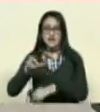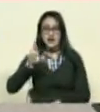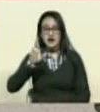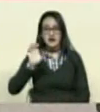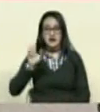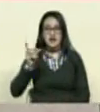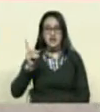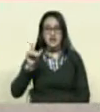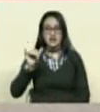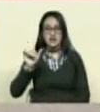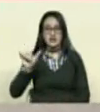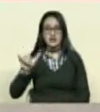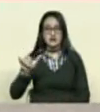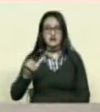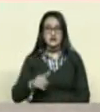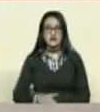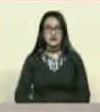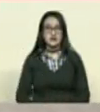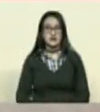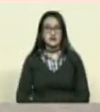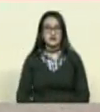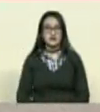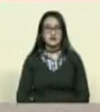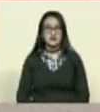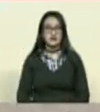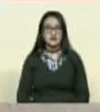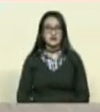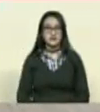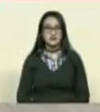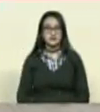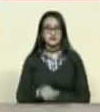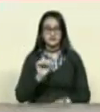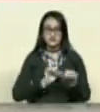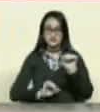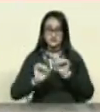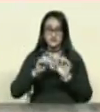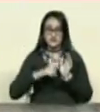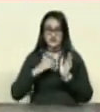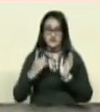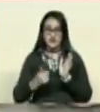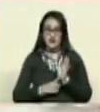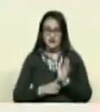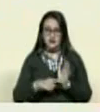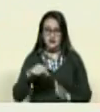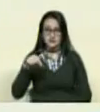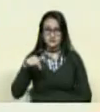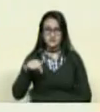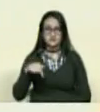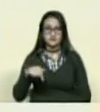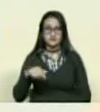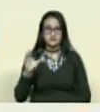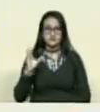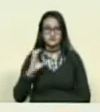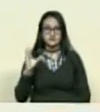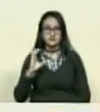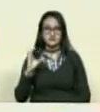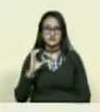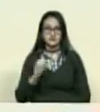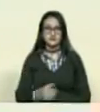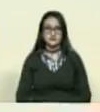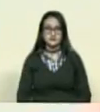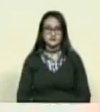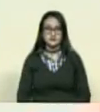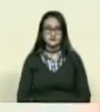general Rodríguez Cabello, jefe de la REDI de Defensa Integral Capital, al almirante